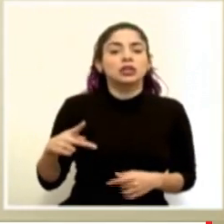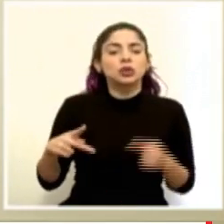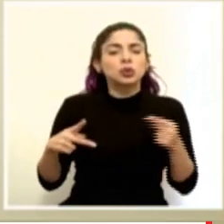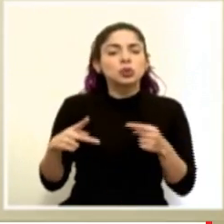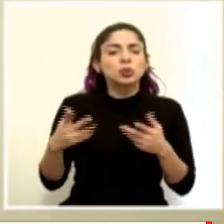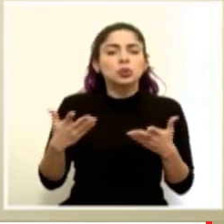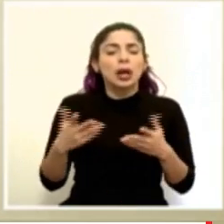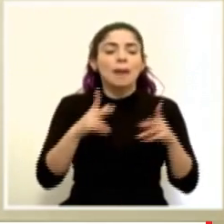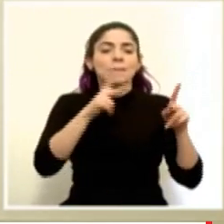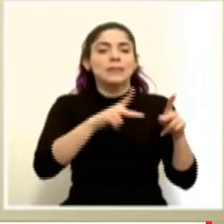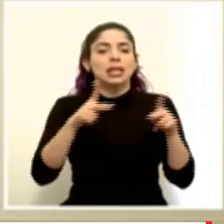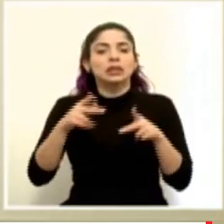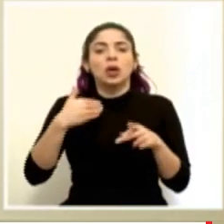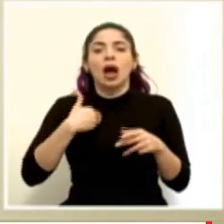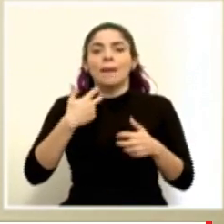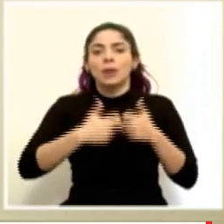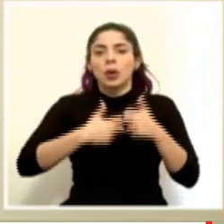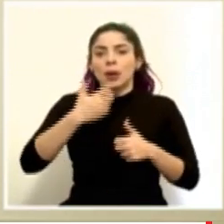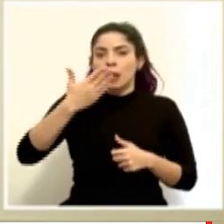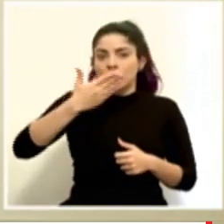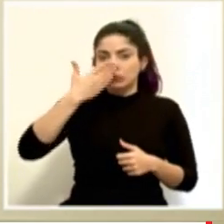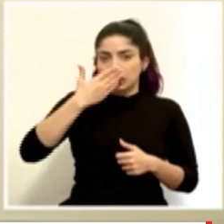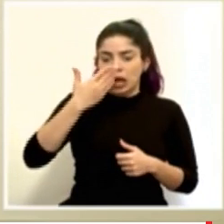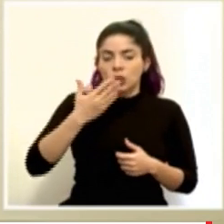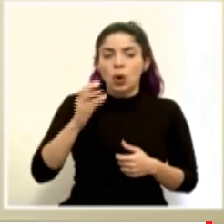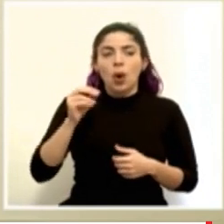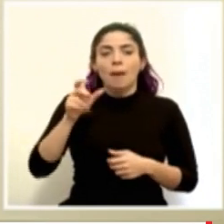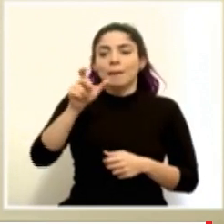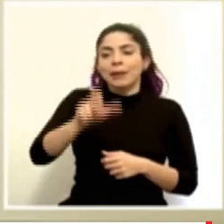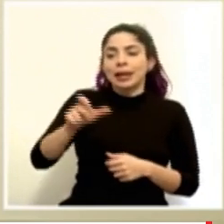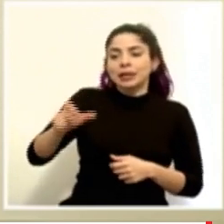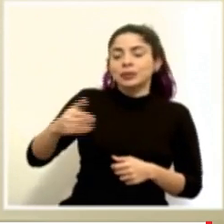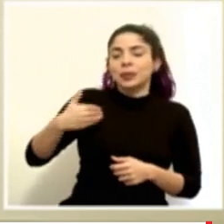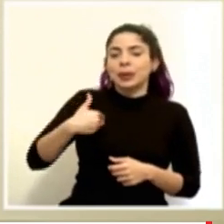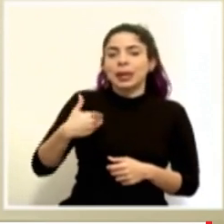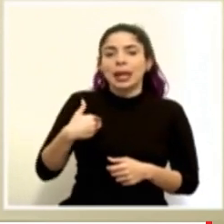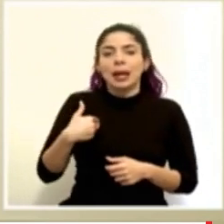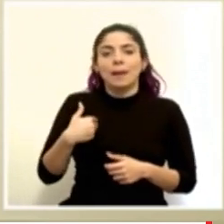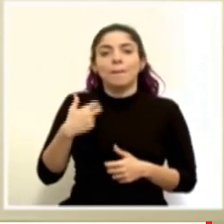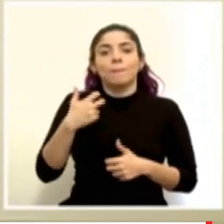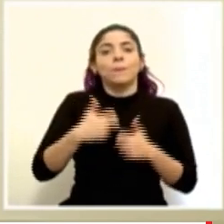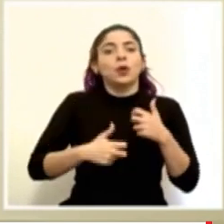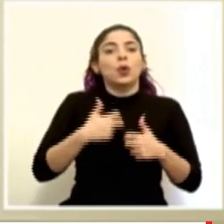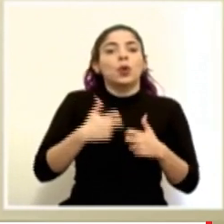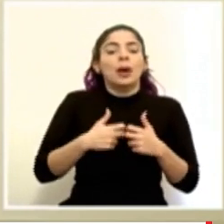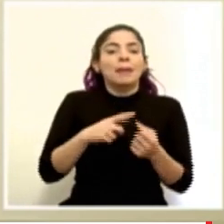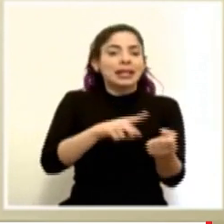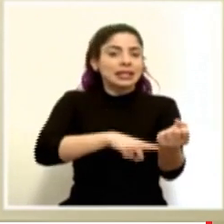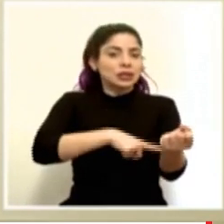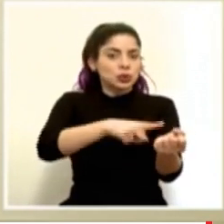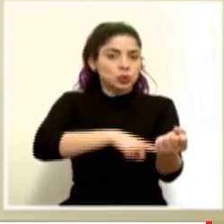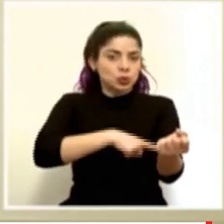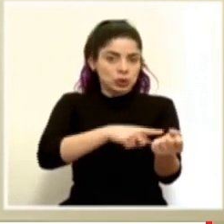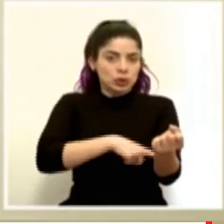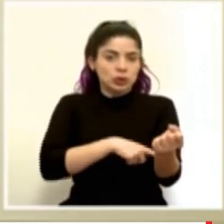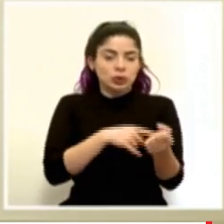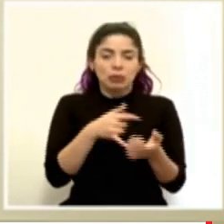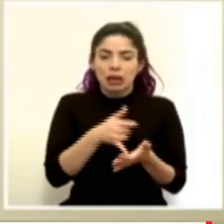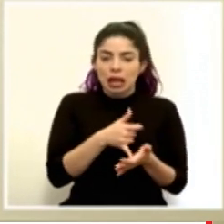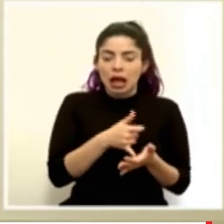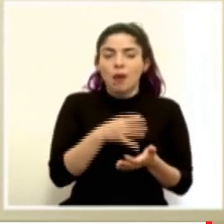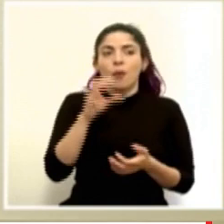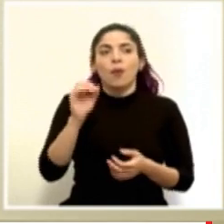es personas que tienen problemas respiratorios crónicos, personas que tienen problemas circulatorios ya crónicos,